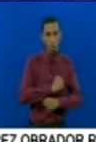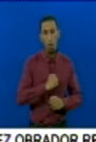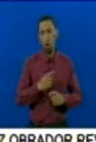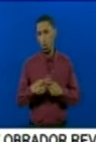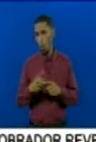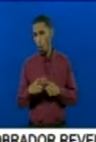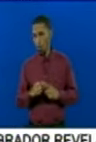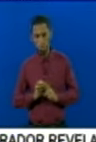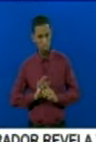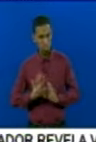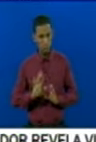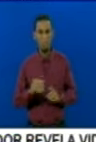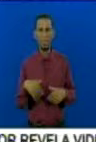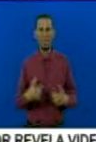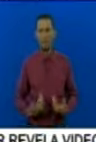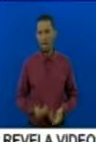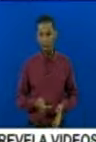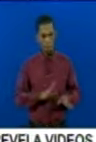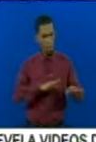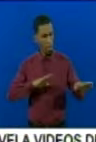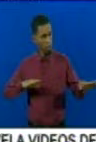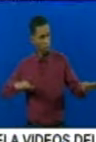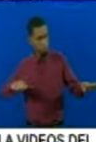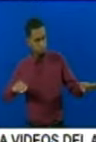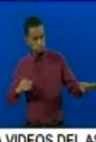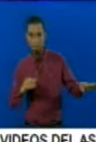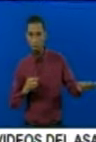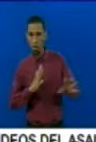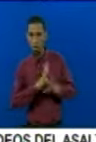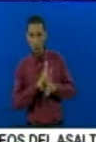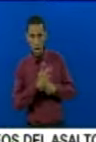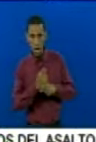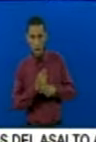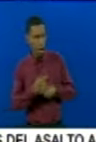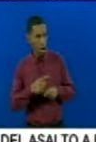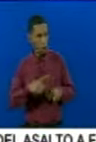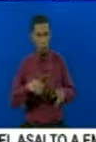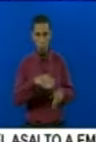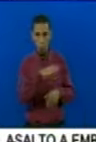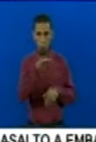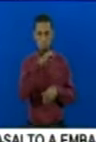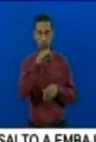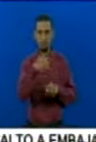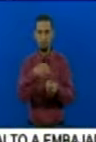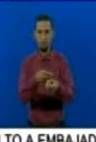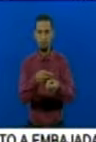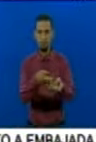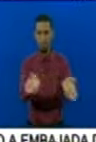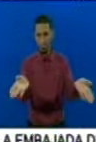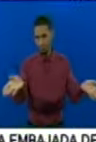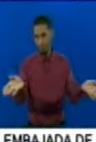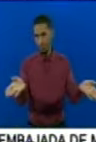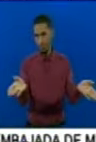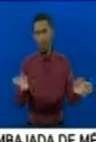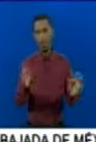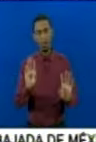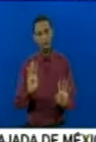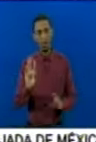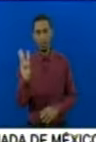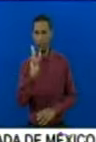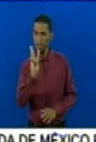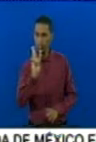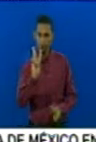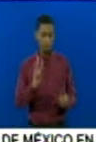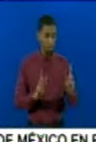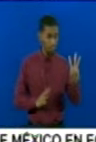que desde el gobierno fueron adoptadas con prontitud, la puesta en la distribución de estas primeras 3 libras de arroz